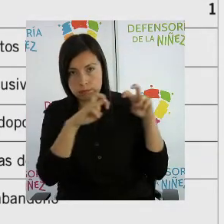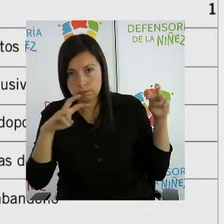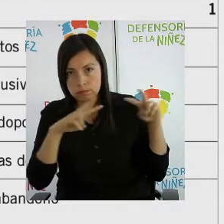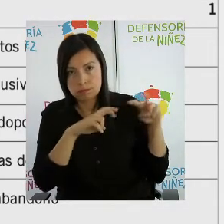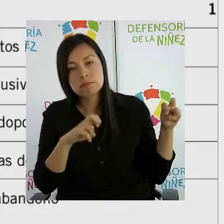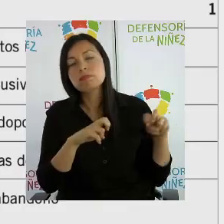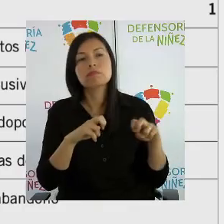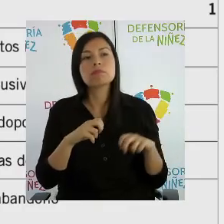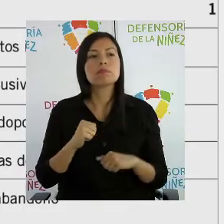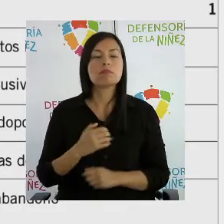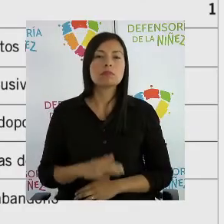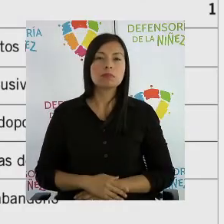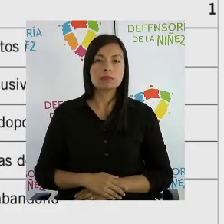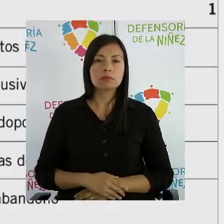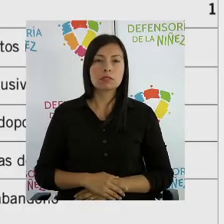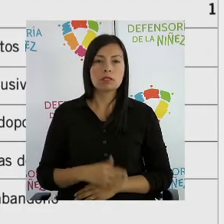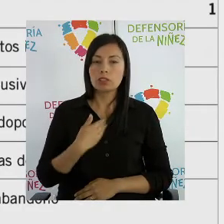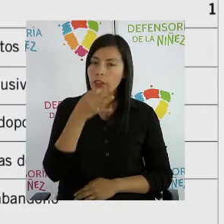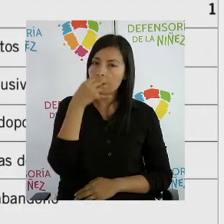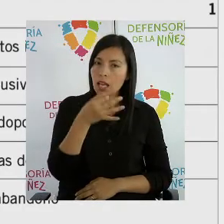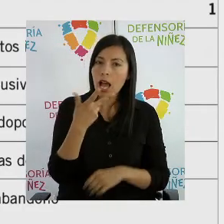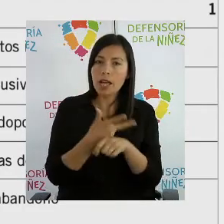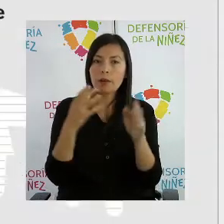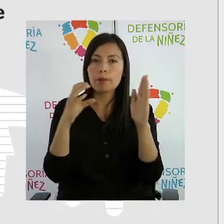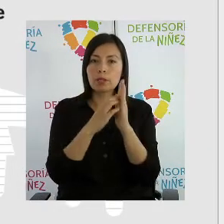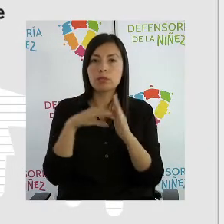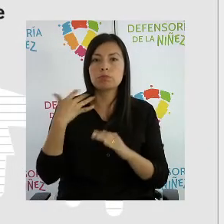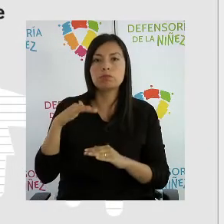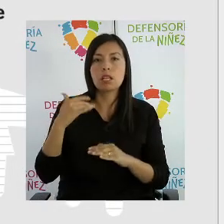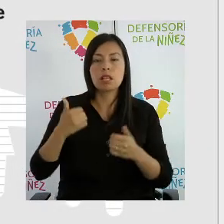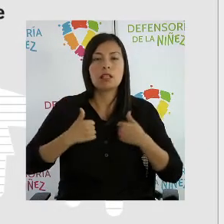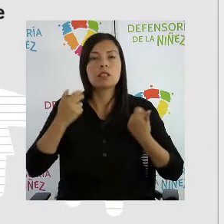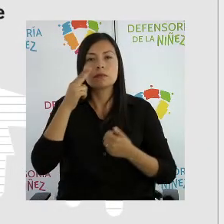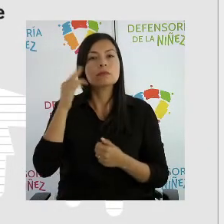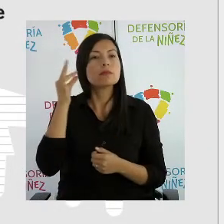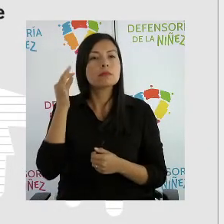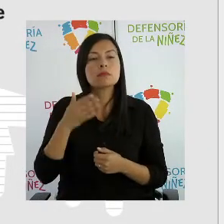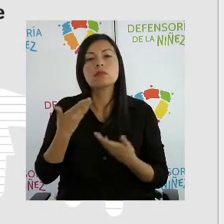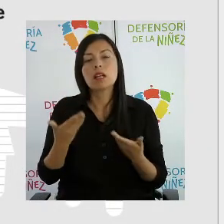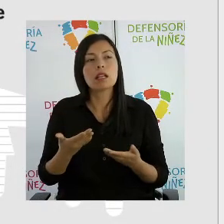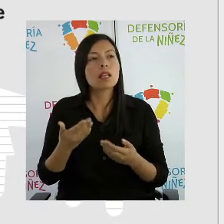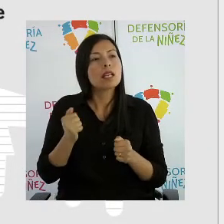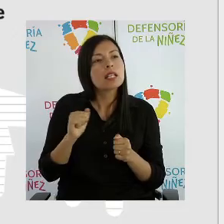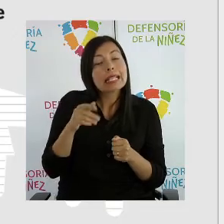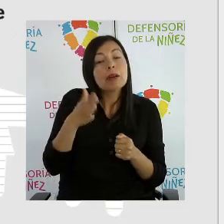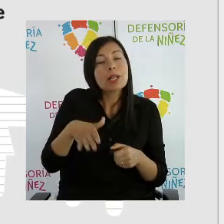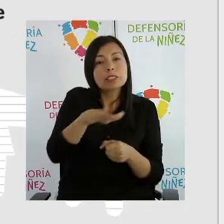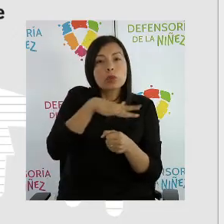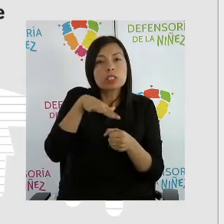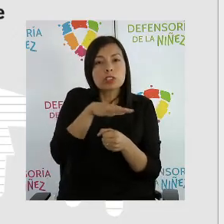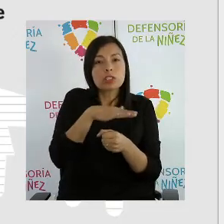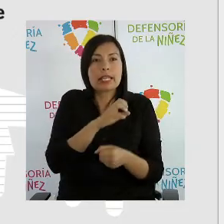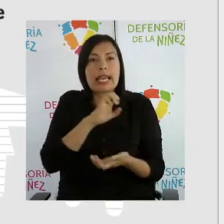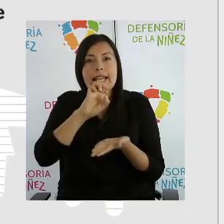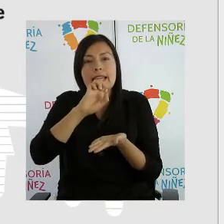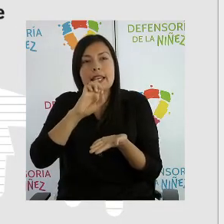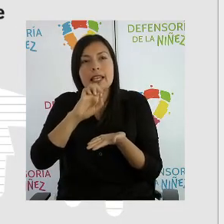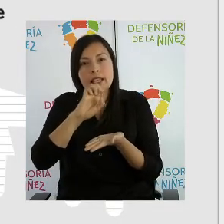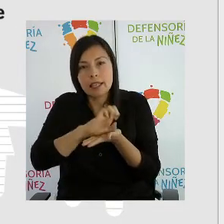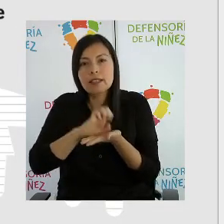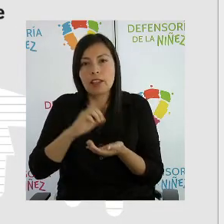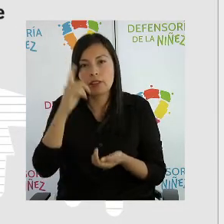que hay un capítulo específico para niños, niñas y adolescentes bajo cuidado del Estado. Esta es una situación crítica. Vuelvo a repetir que no se nos debe olvidar,